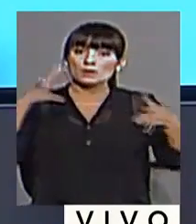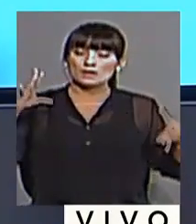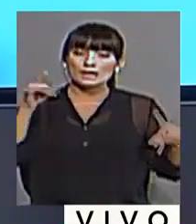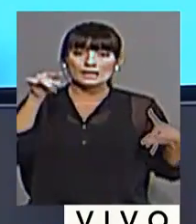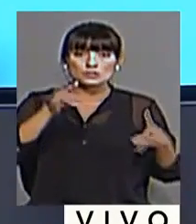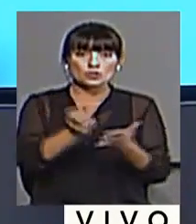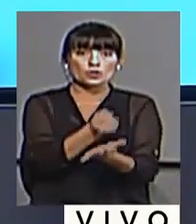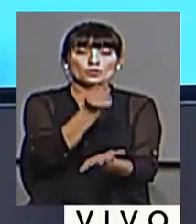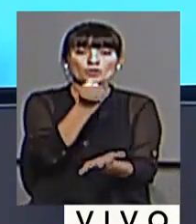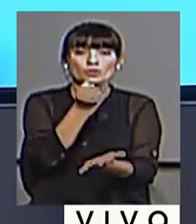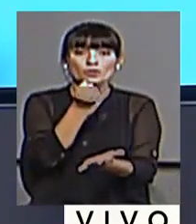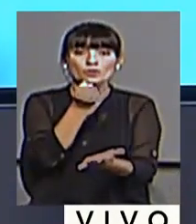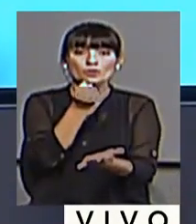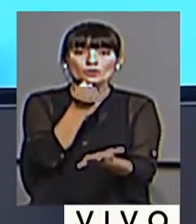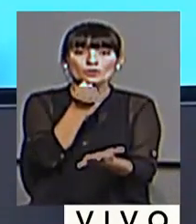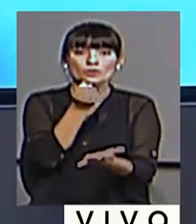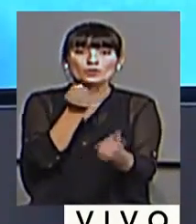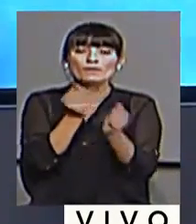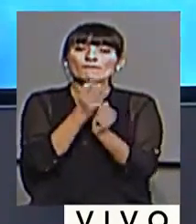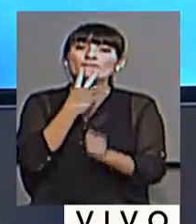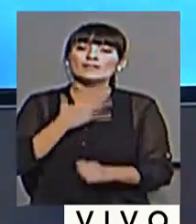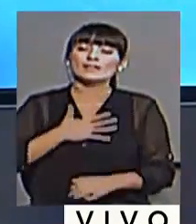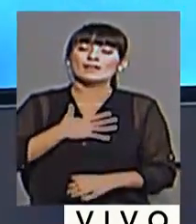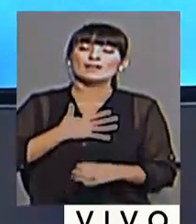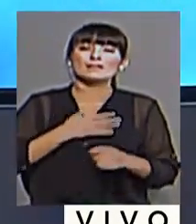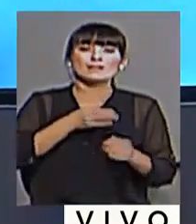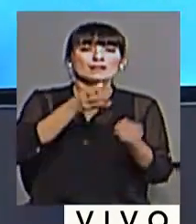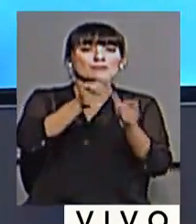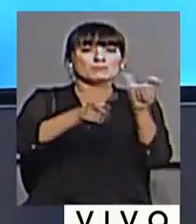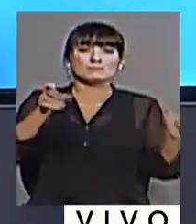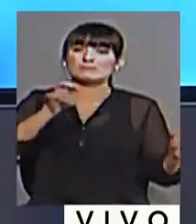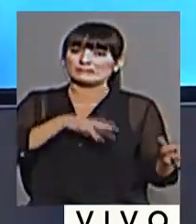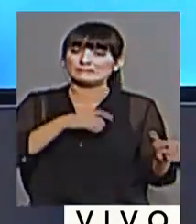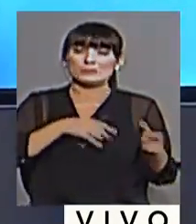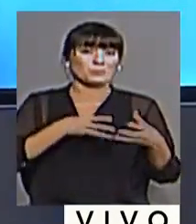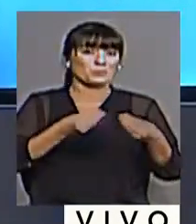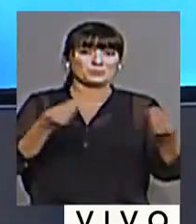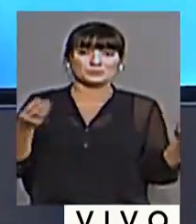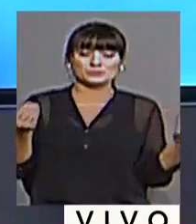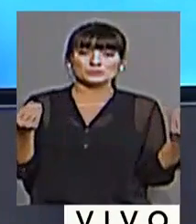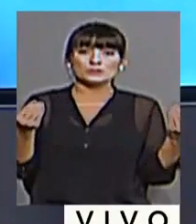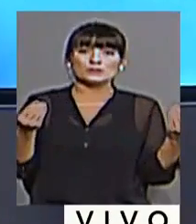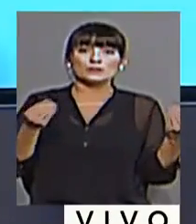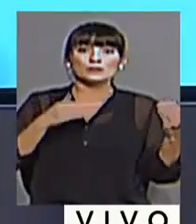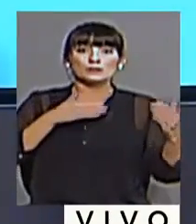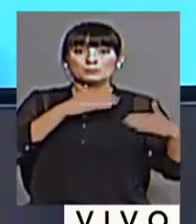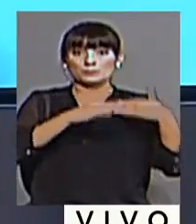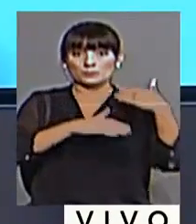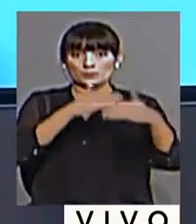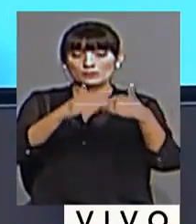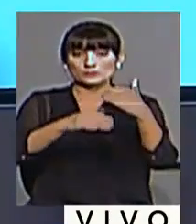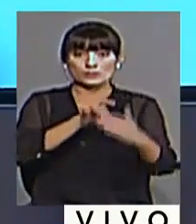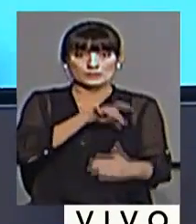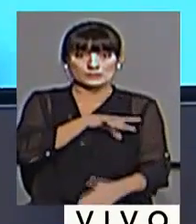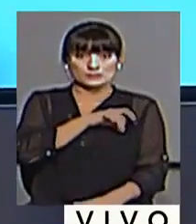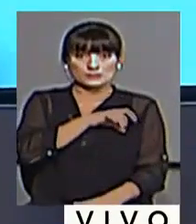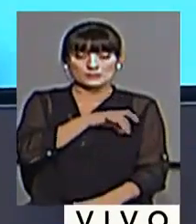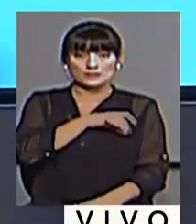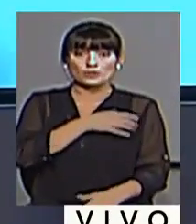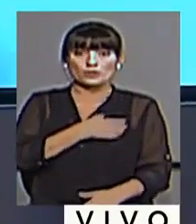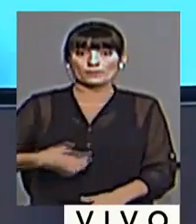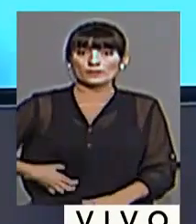se logró con la vida de muchos chilenos y chilenas, el progreso que le dio a Chile los gobiernos